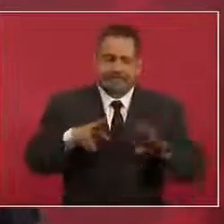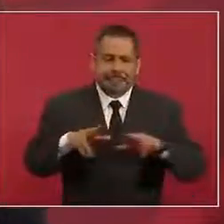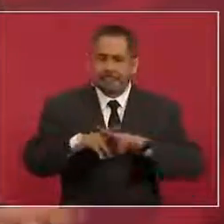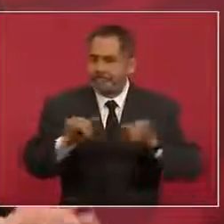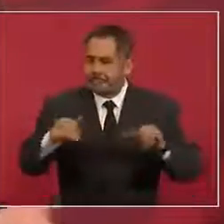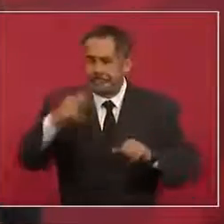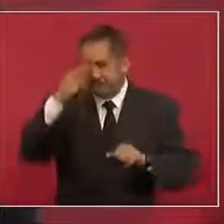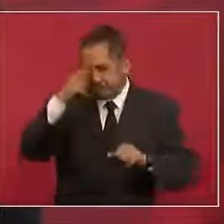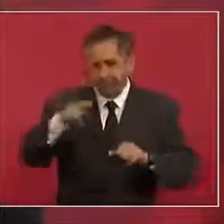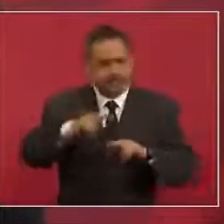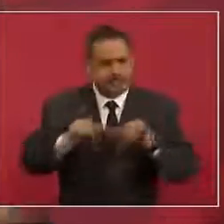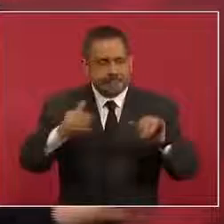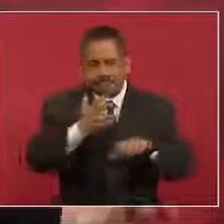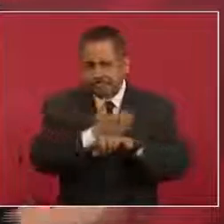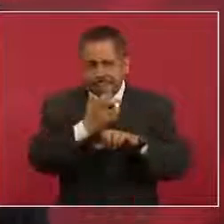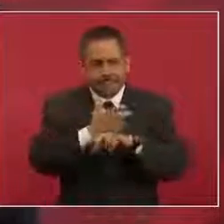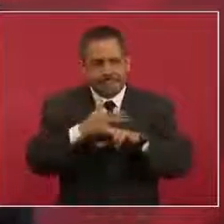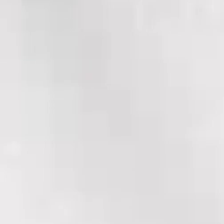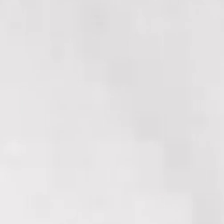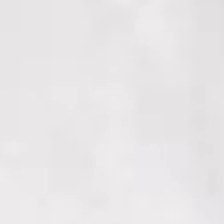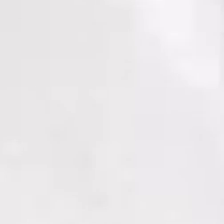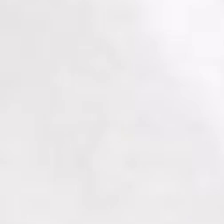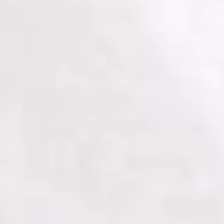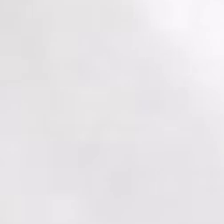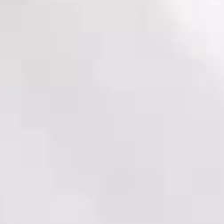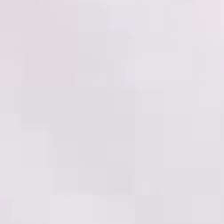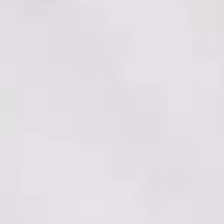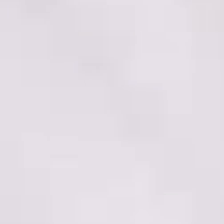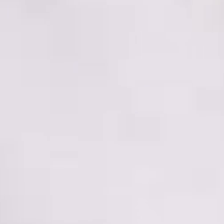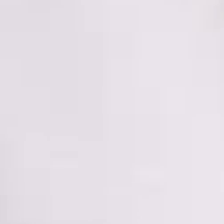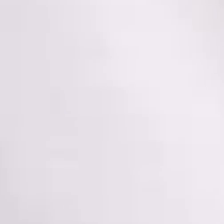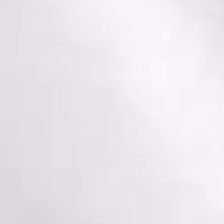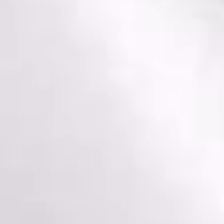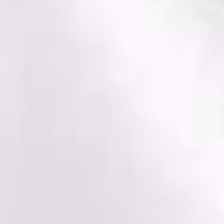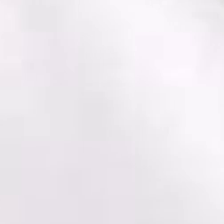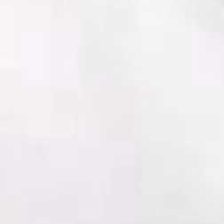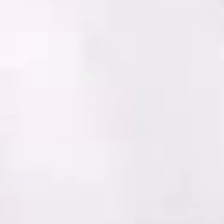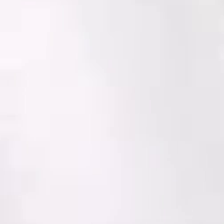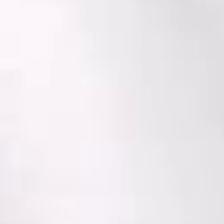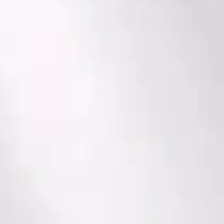México, ni en Estados Unidos, ni en ningún lado. Secretaría de Energía.